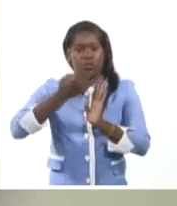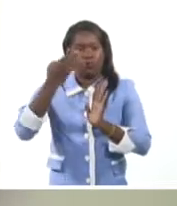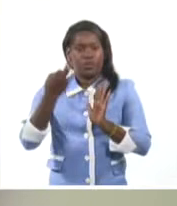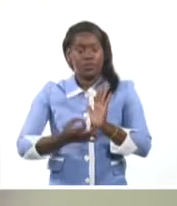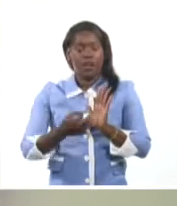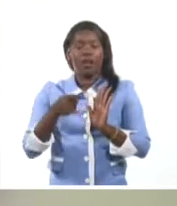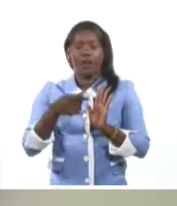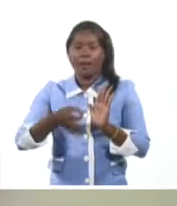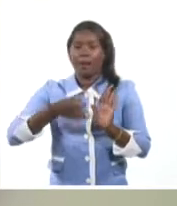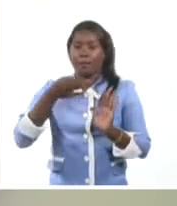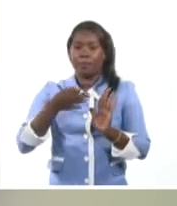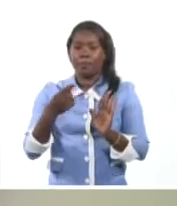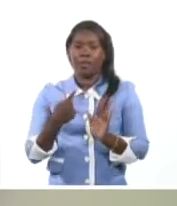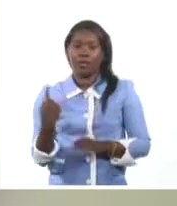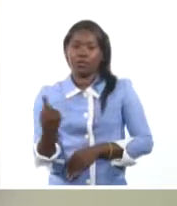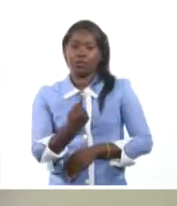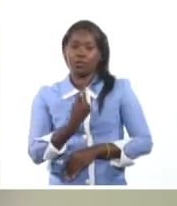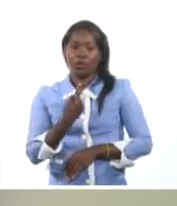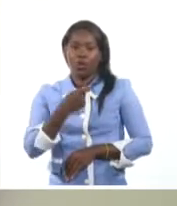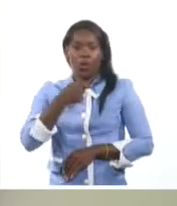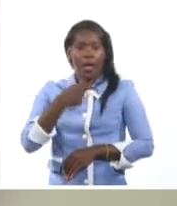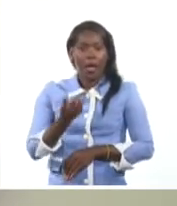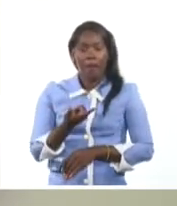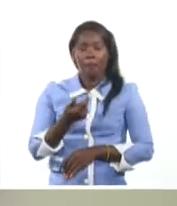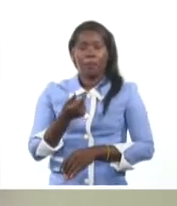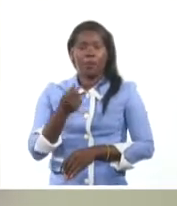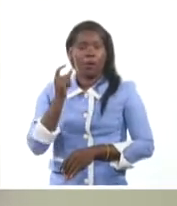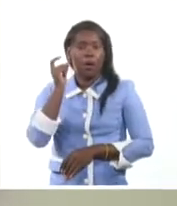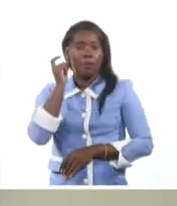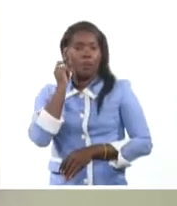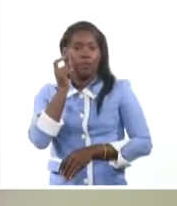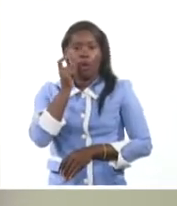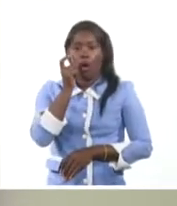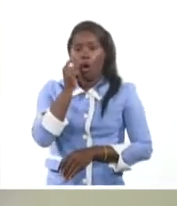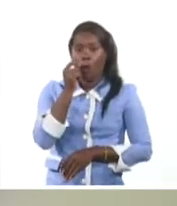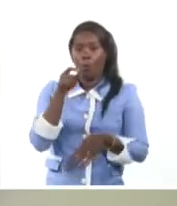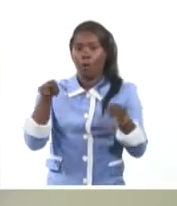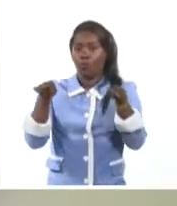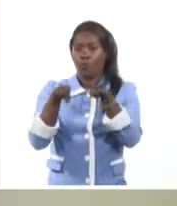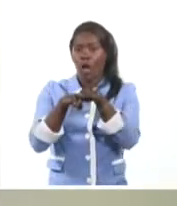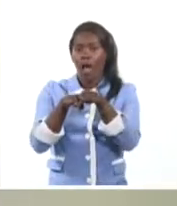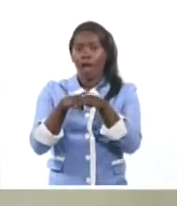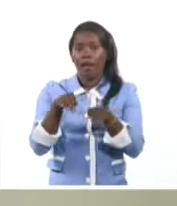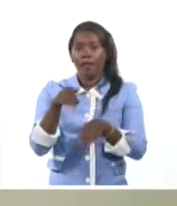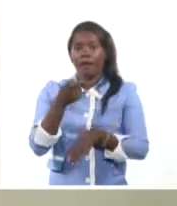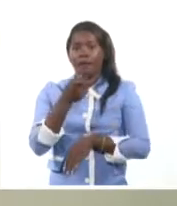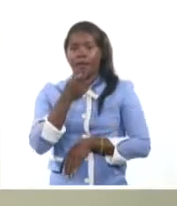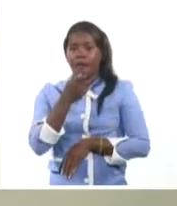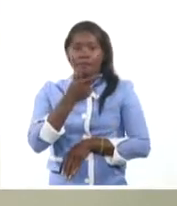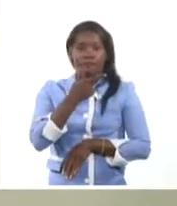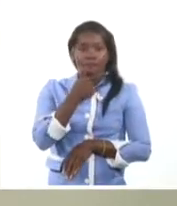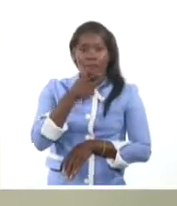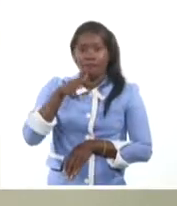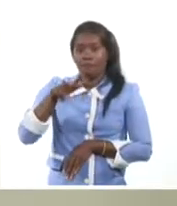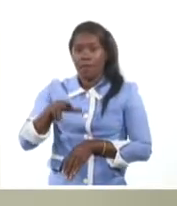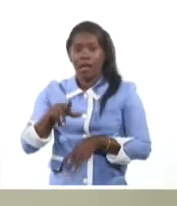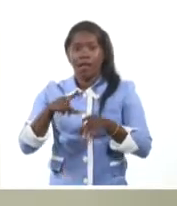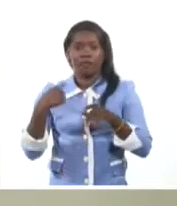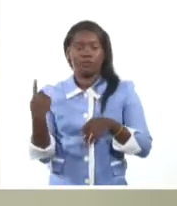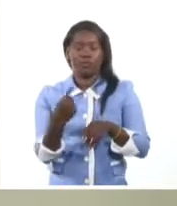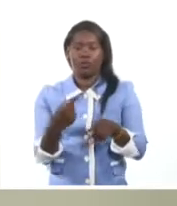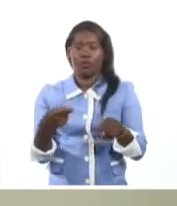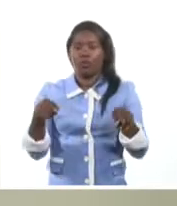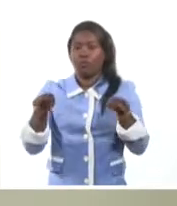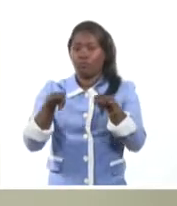de todos los géneros y donde hoy nuestro presidente en la mañana dijo que todo lo que debe ser cambiado va a existir